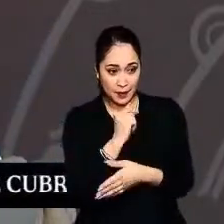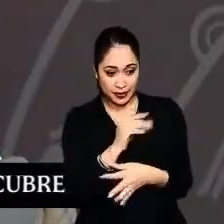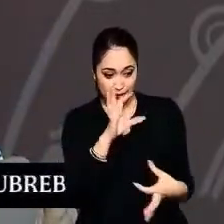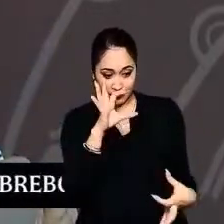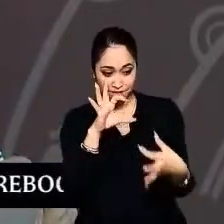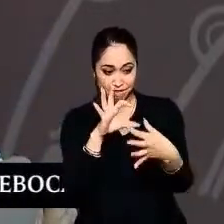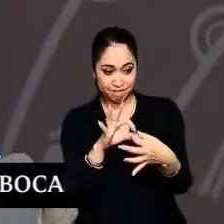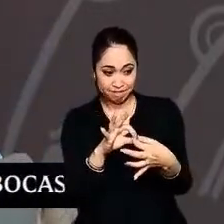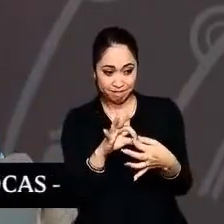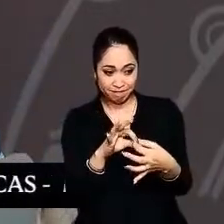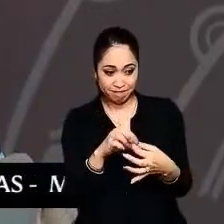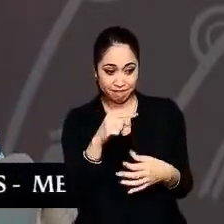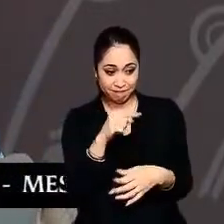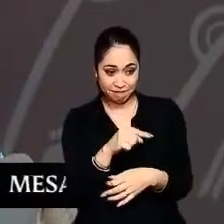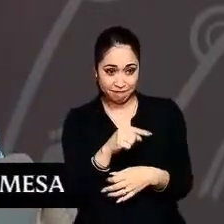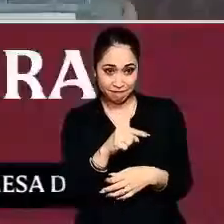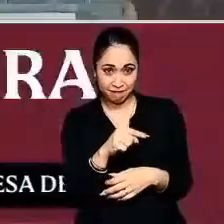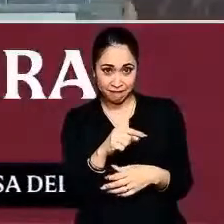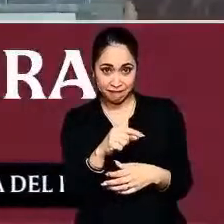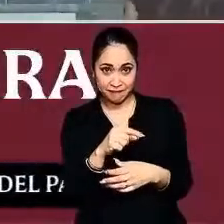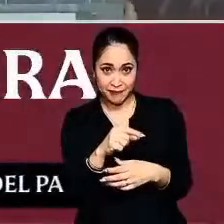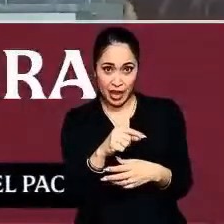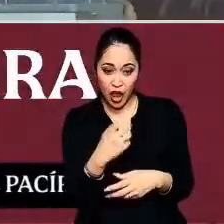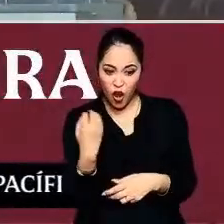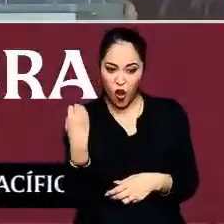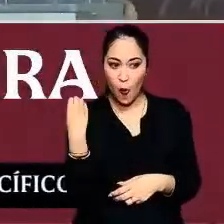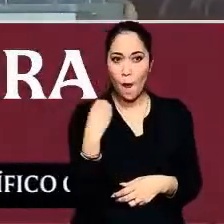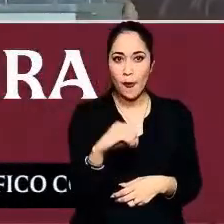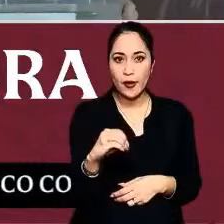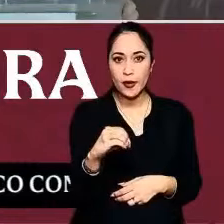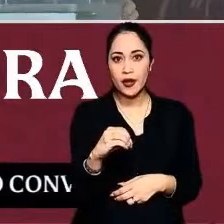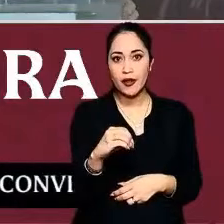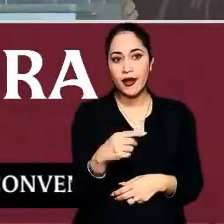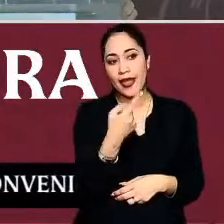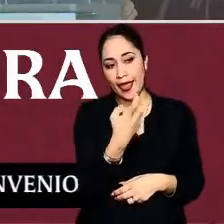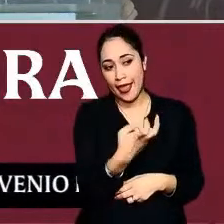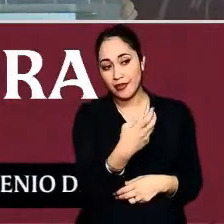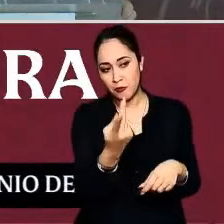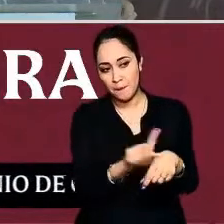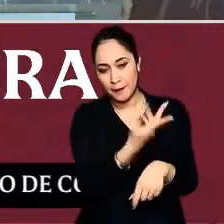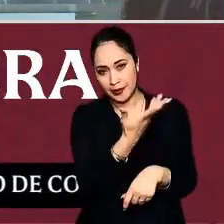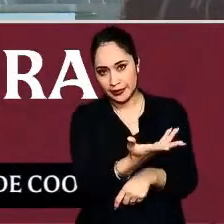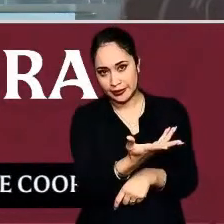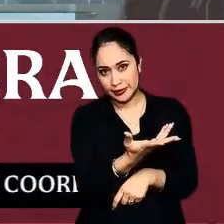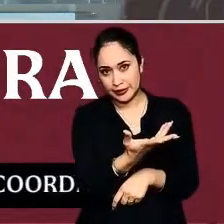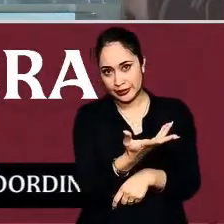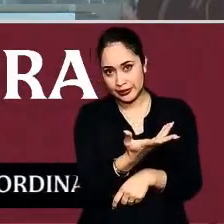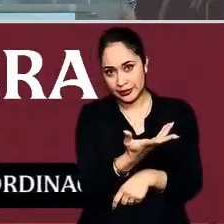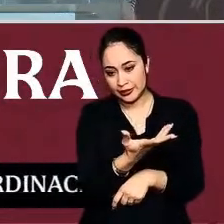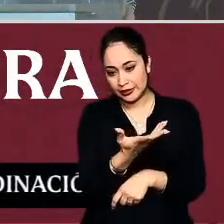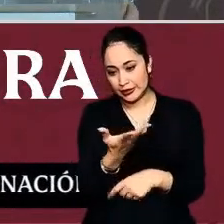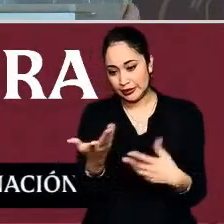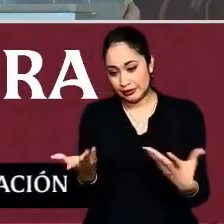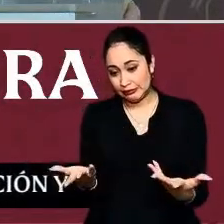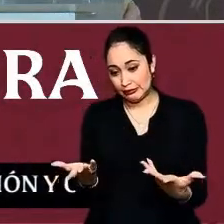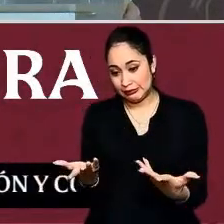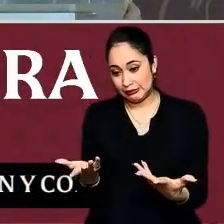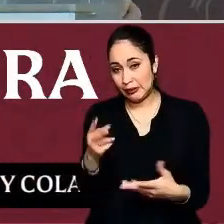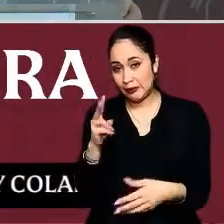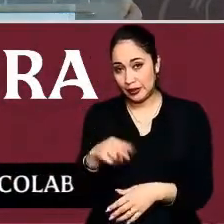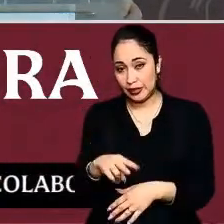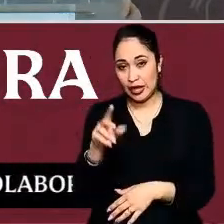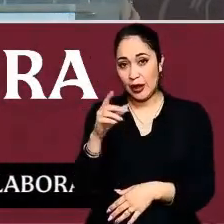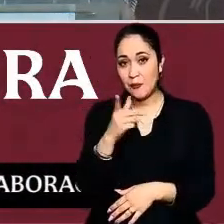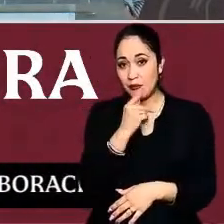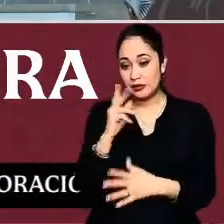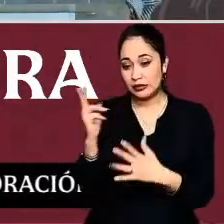Nayeli, que hay varios, no es uno. Y sí ocurre que fueron ex policías, como cuando